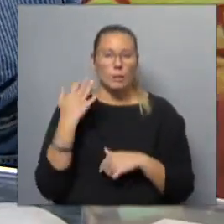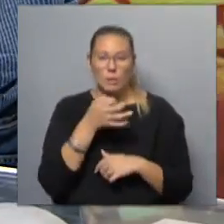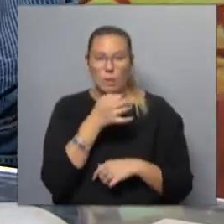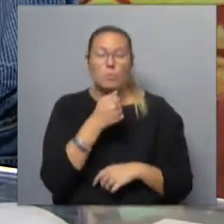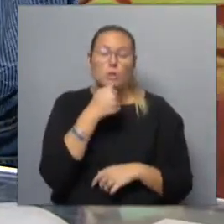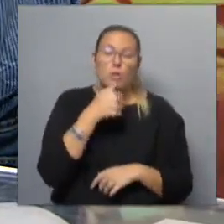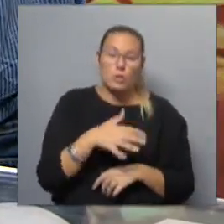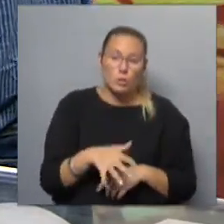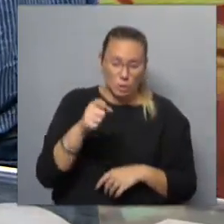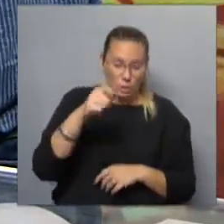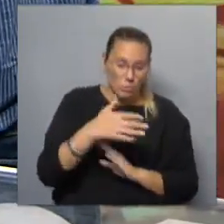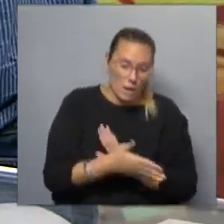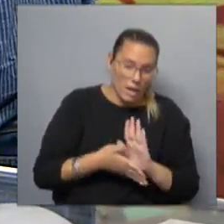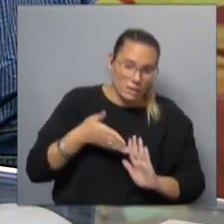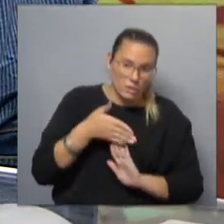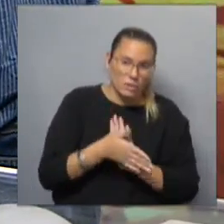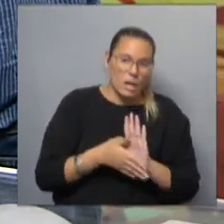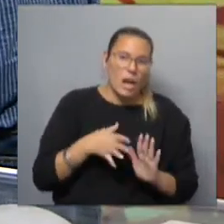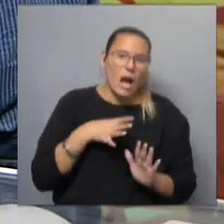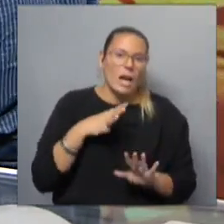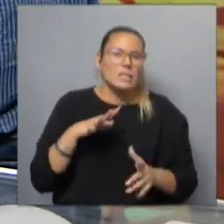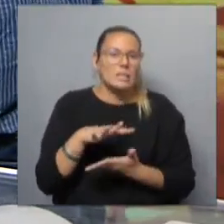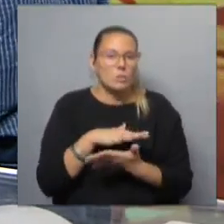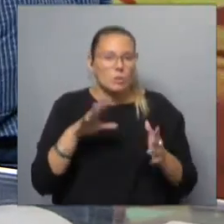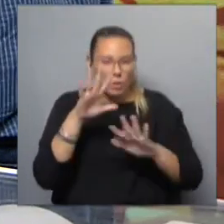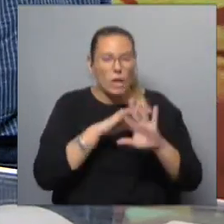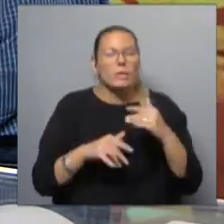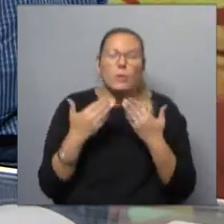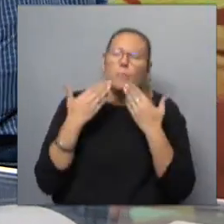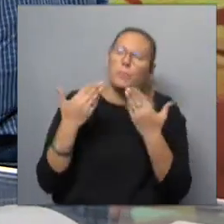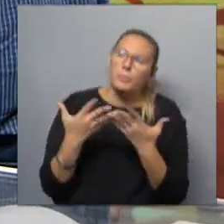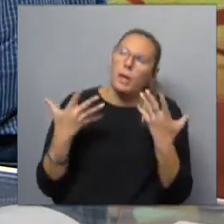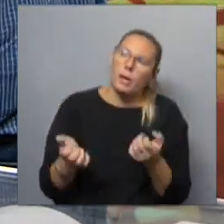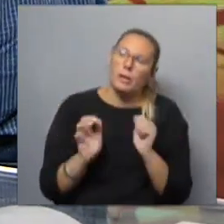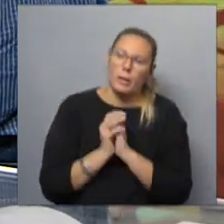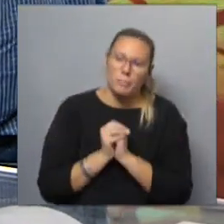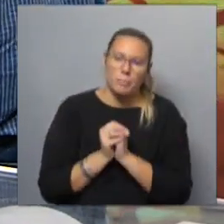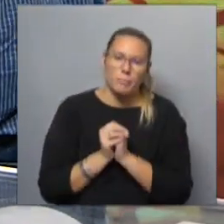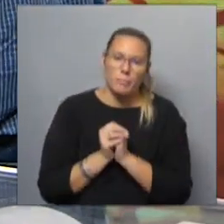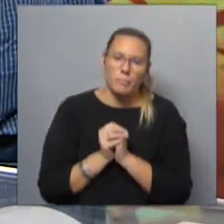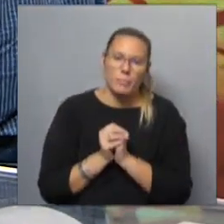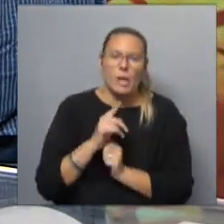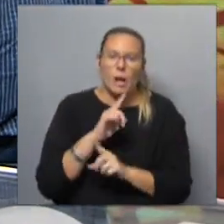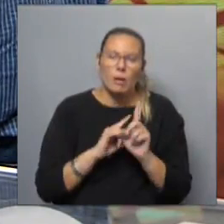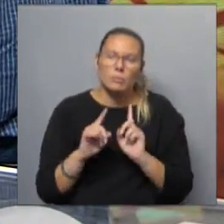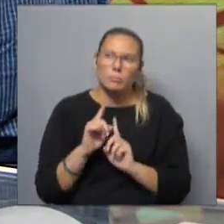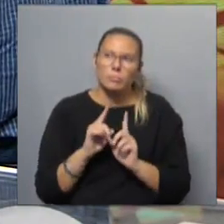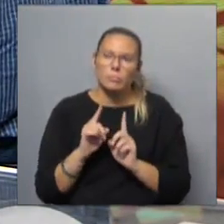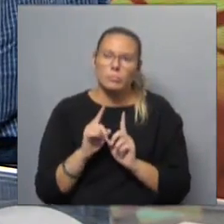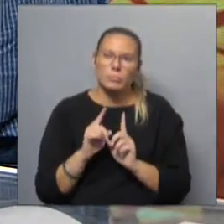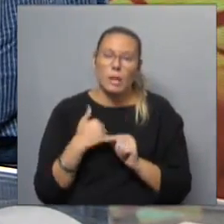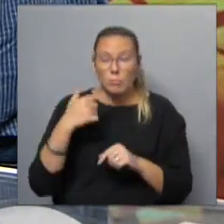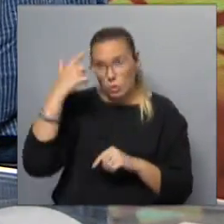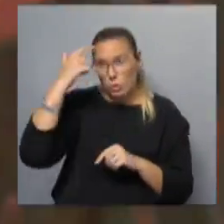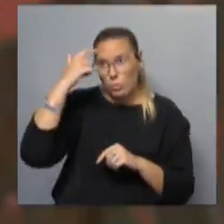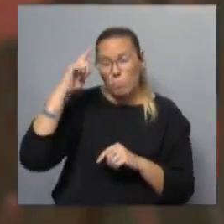historia nacional siempre tiene esos episodios confusos. Eso te quería preguntar, Carlos, porque a veces me sucede que en mi